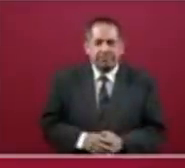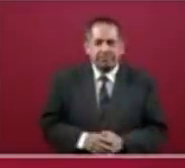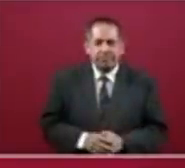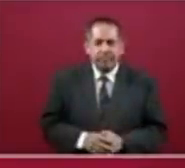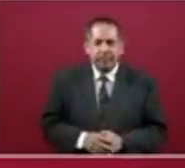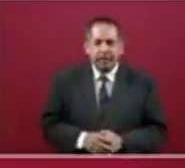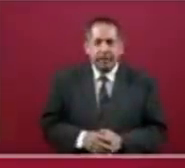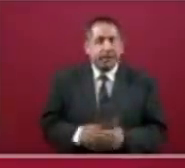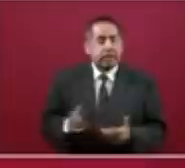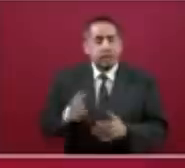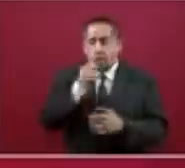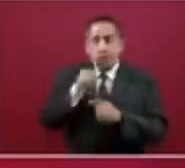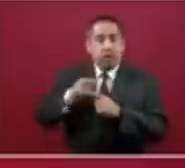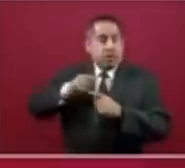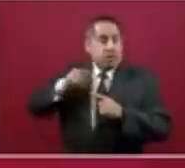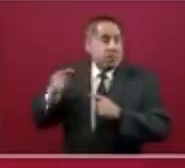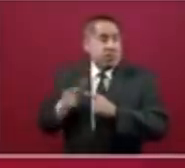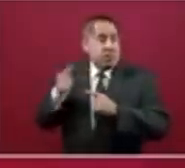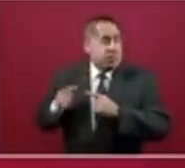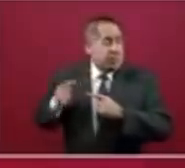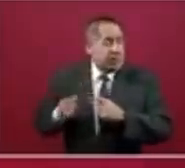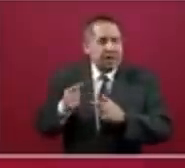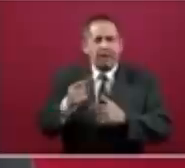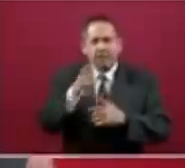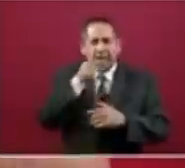Y no puede ser así.